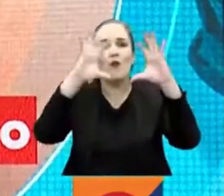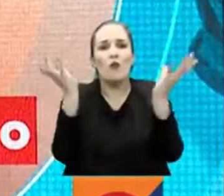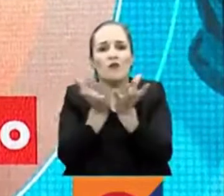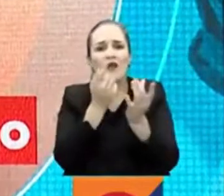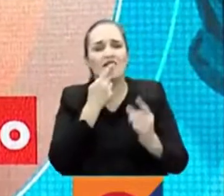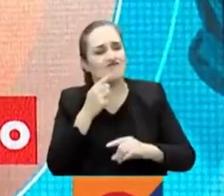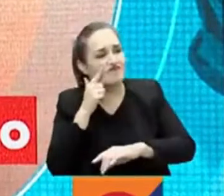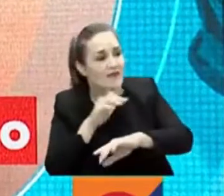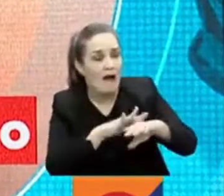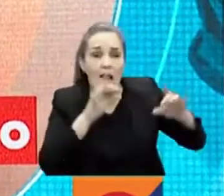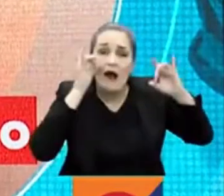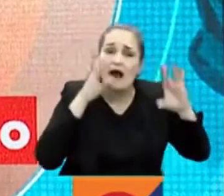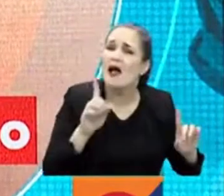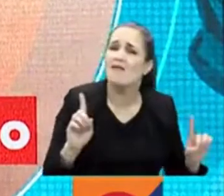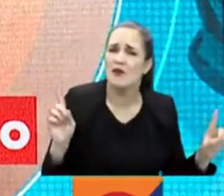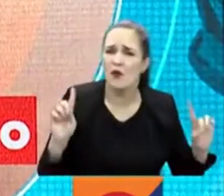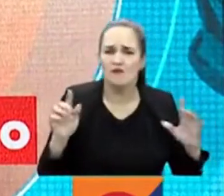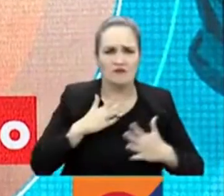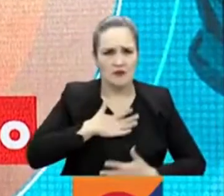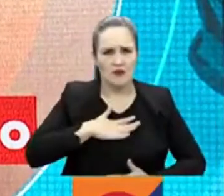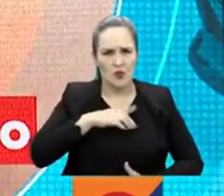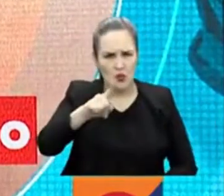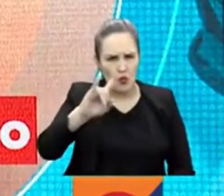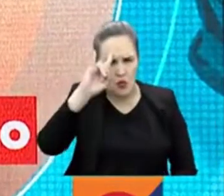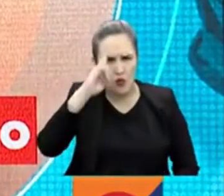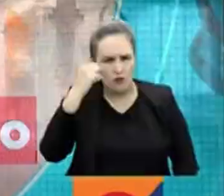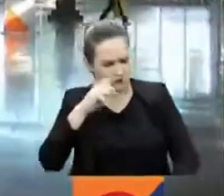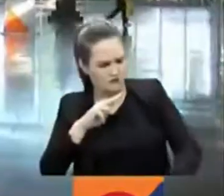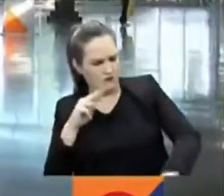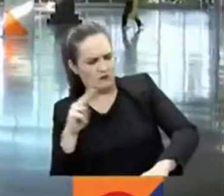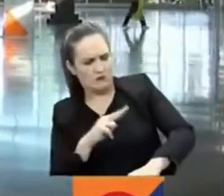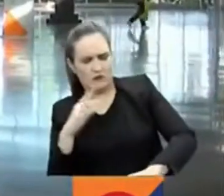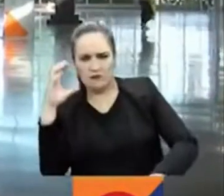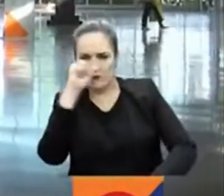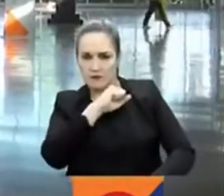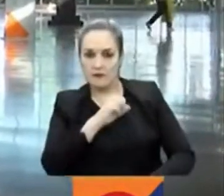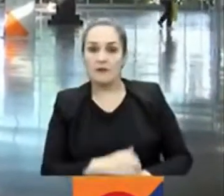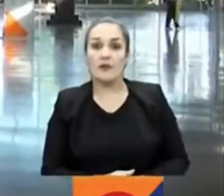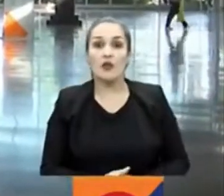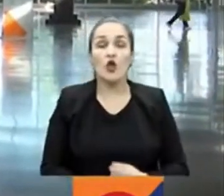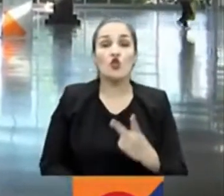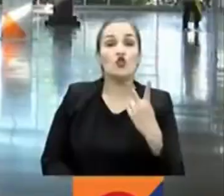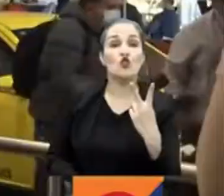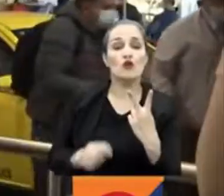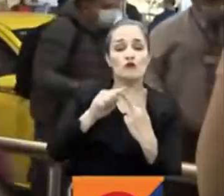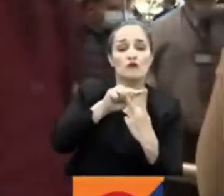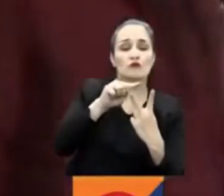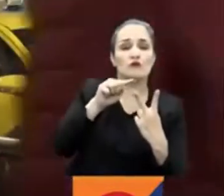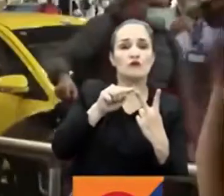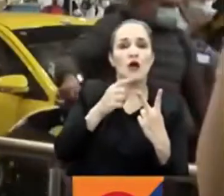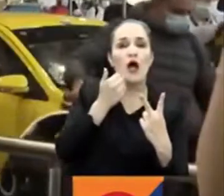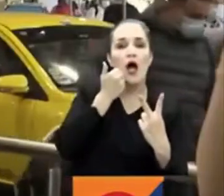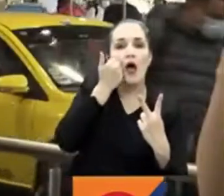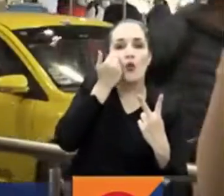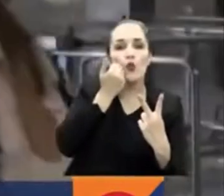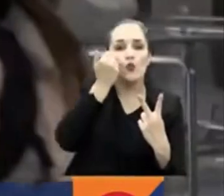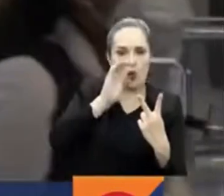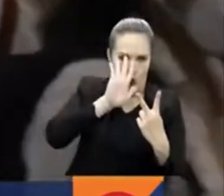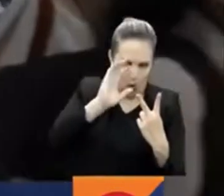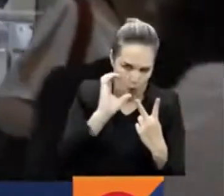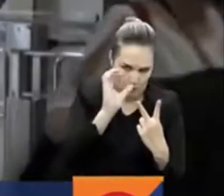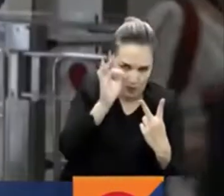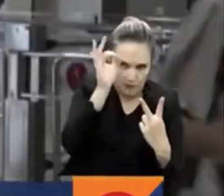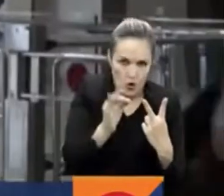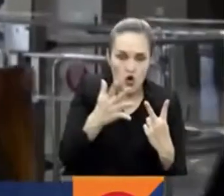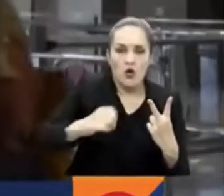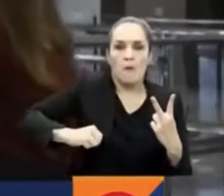enfermedad. Aquí les contamos cómo reconocerla. Los primeros 2 casos fueron reportados en adultos de nacionalidad colombiana en Bogotá